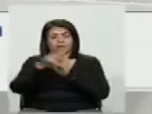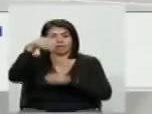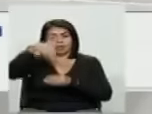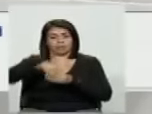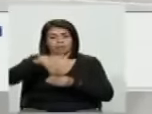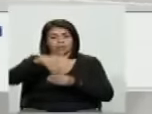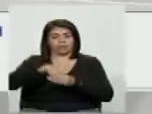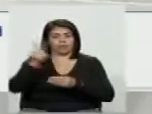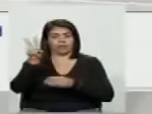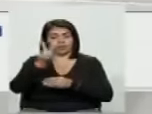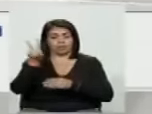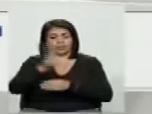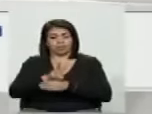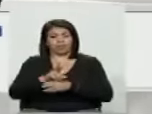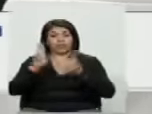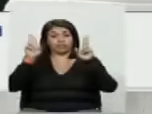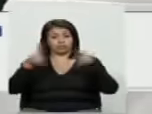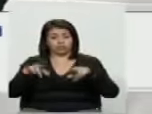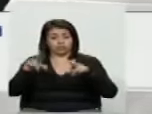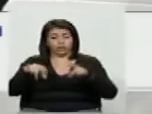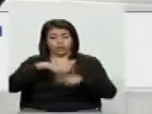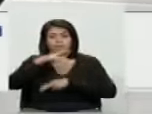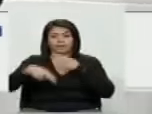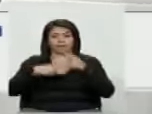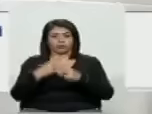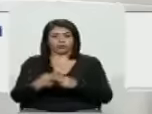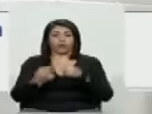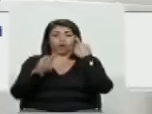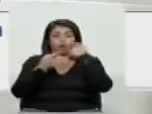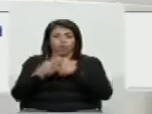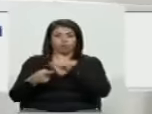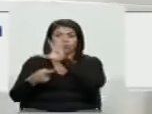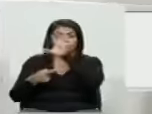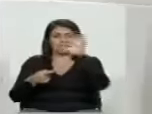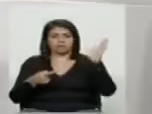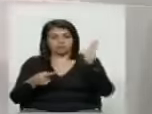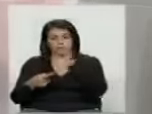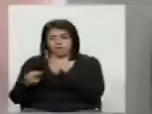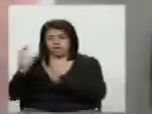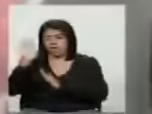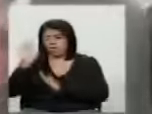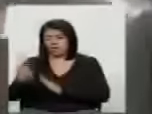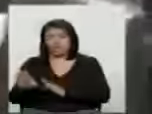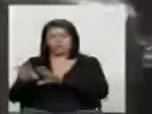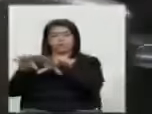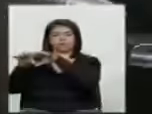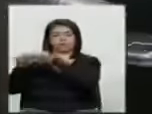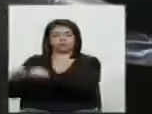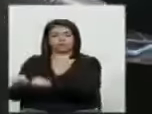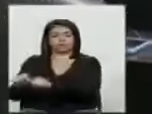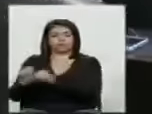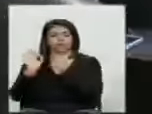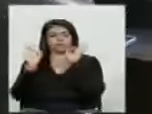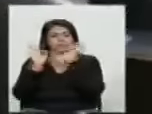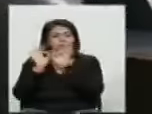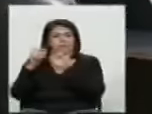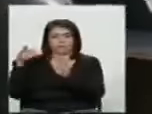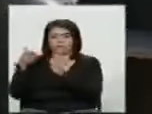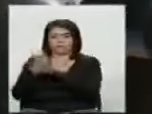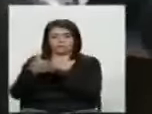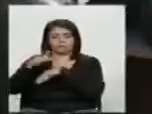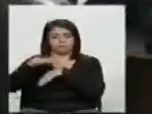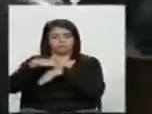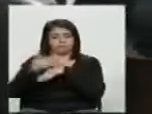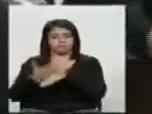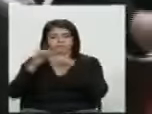electorales de Venezuela para que nunca más ningún extranjero venga a tomar posición sobre nada que tenga que ver